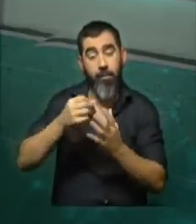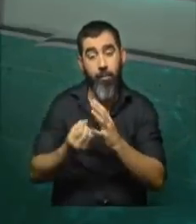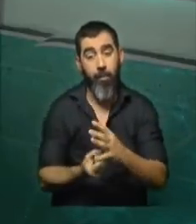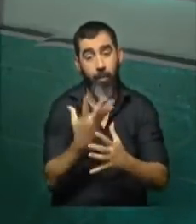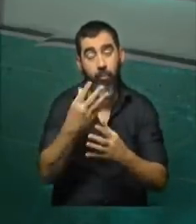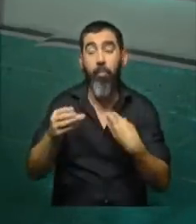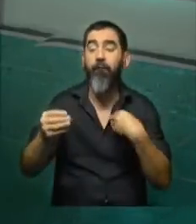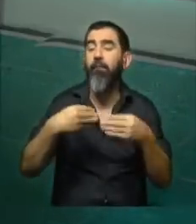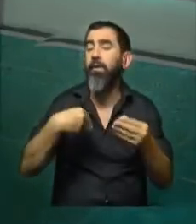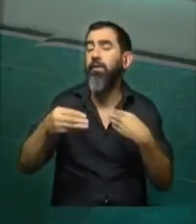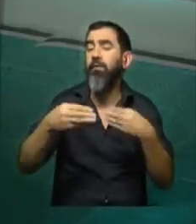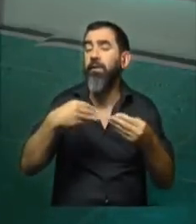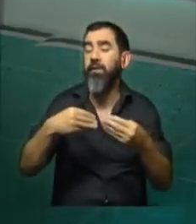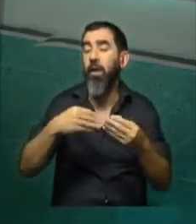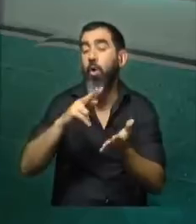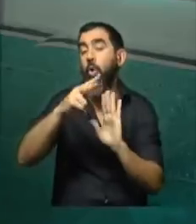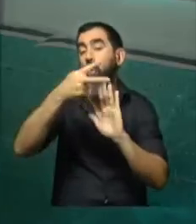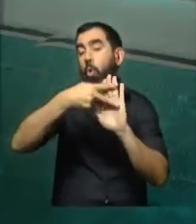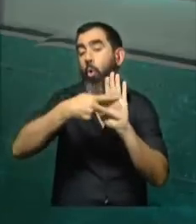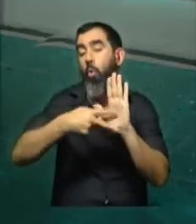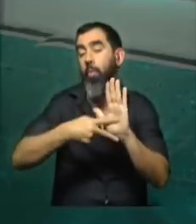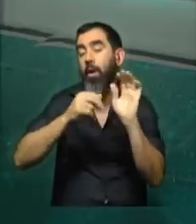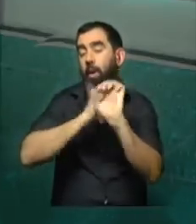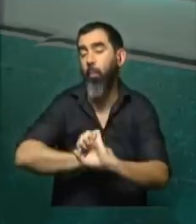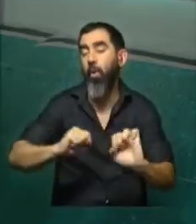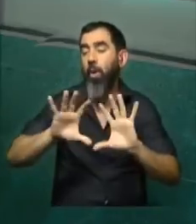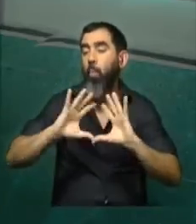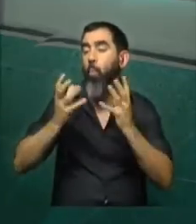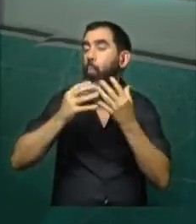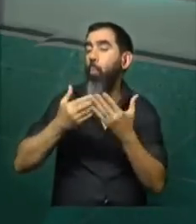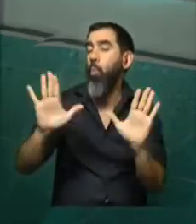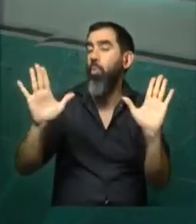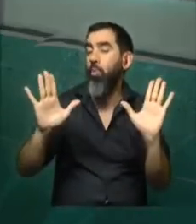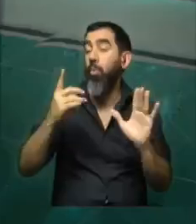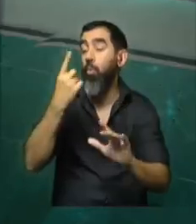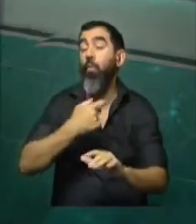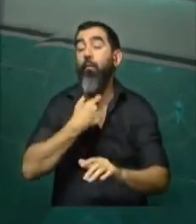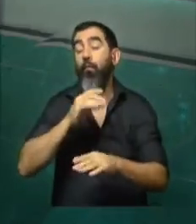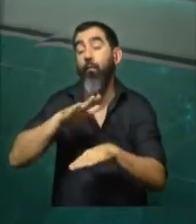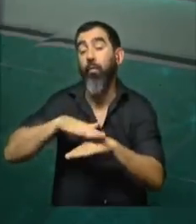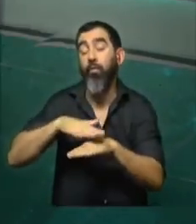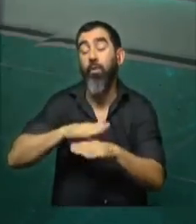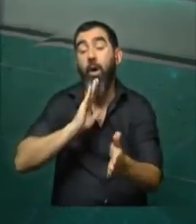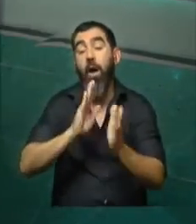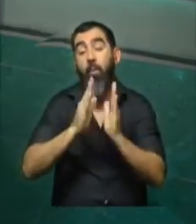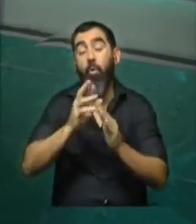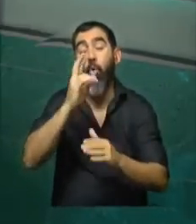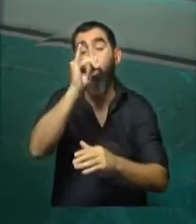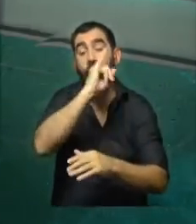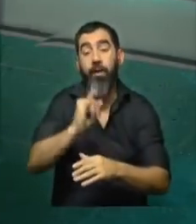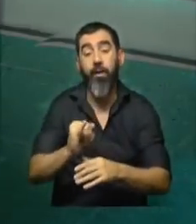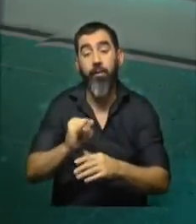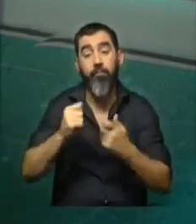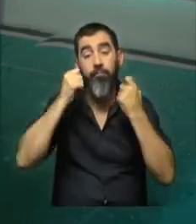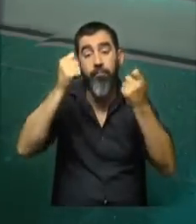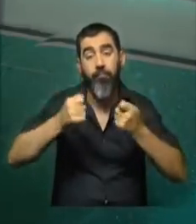para flexibilizar normas que le permitan abrirse al mundo. Uno de los voceros de la campaña es el abogado Sergio Rodríguez, que es